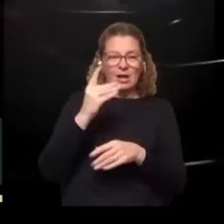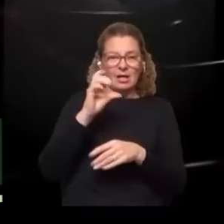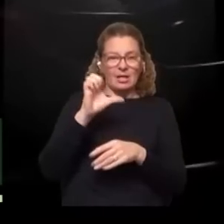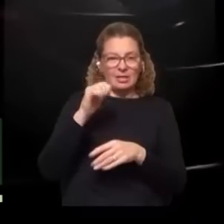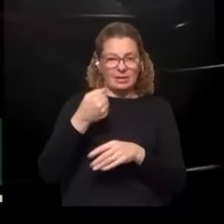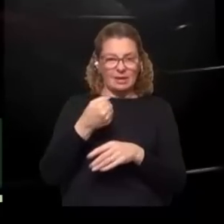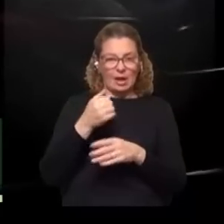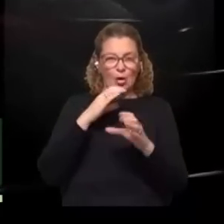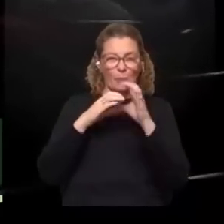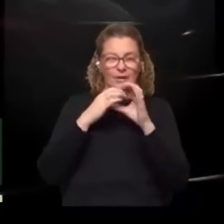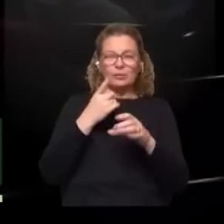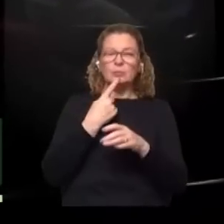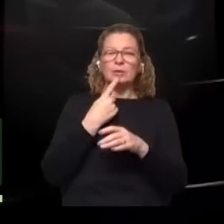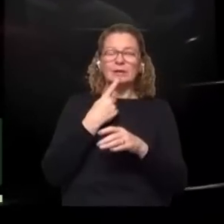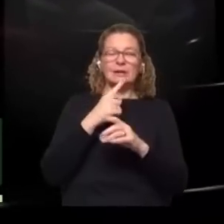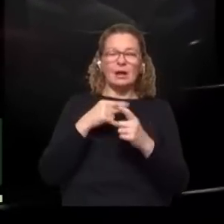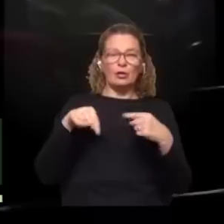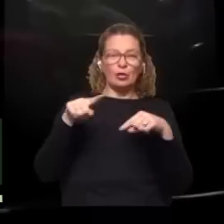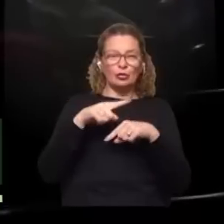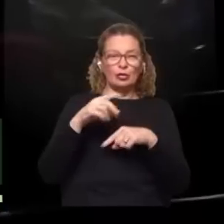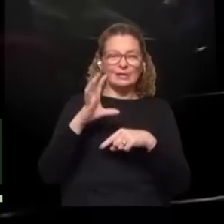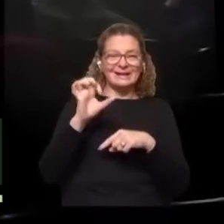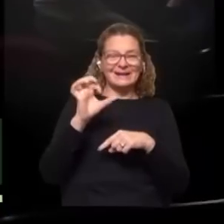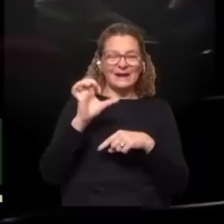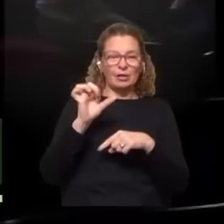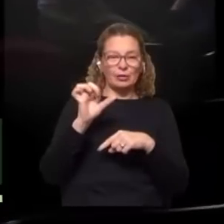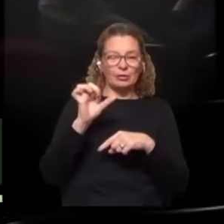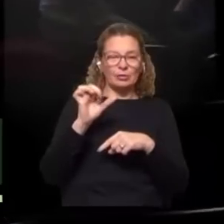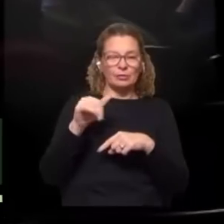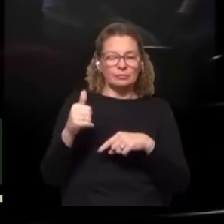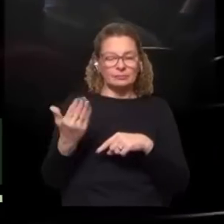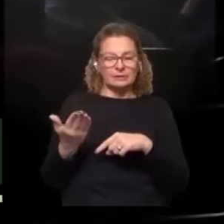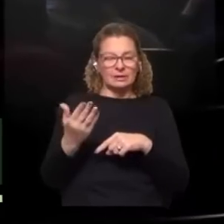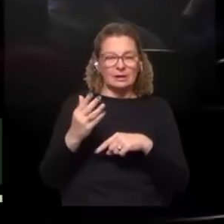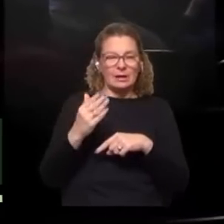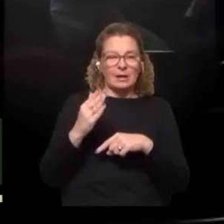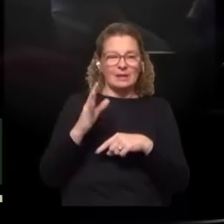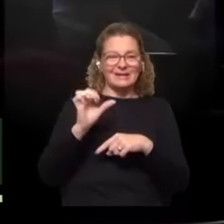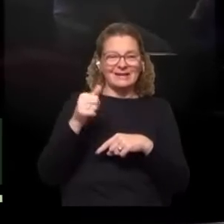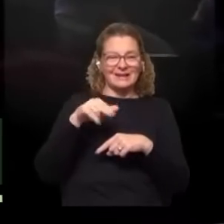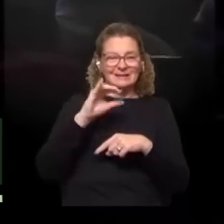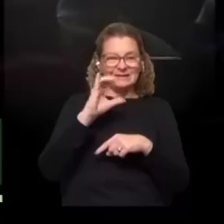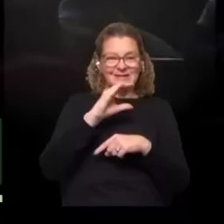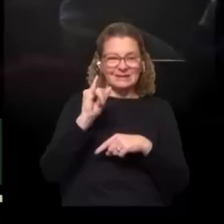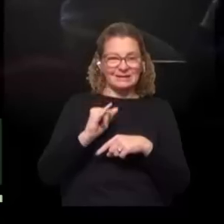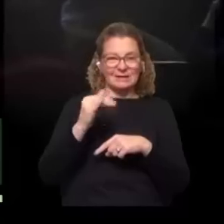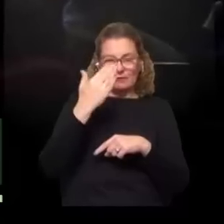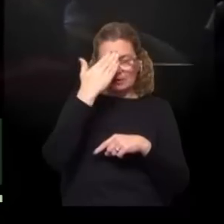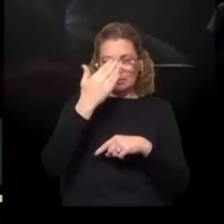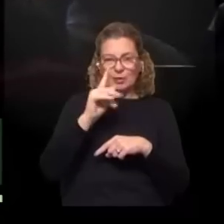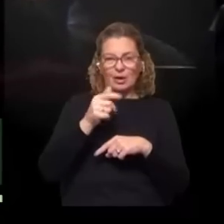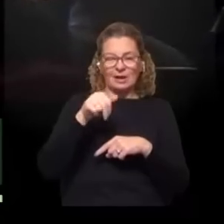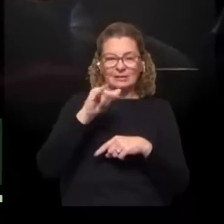comunicación política y están los senadores por un lado Alejandro pacha Sánchez de el frente amplio y Jorge